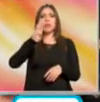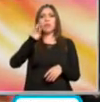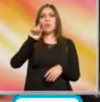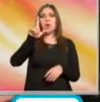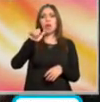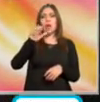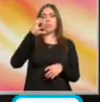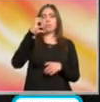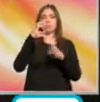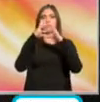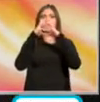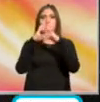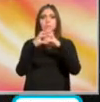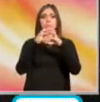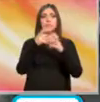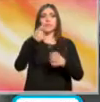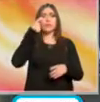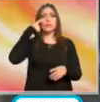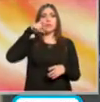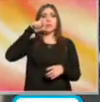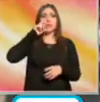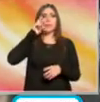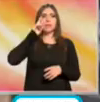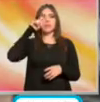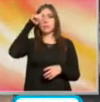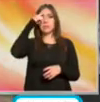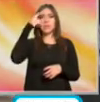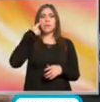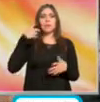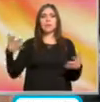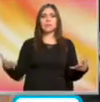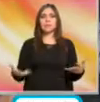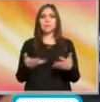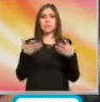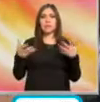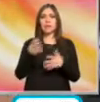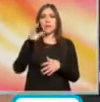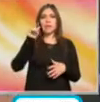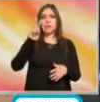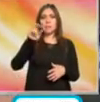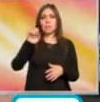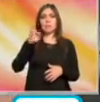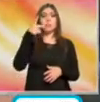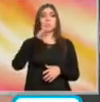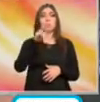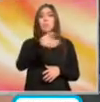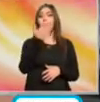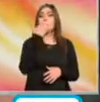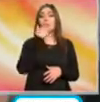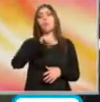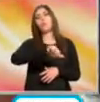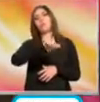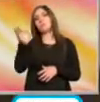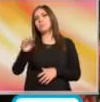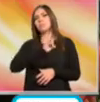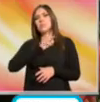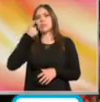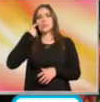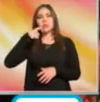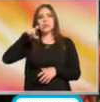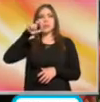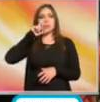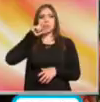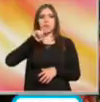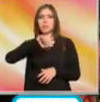Este jitomate es muy vistoso para una ensalada caprese. Pero si no lo tenemos, podemos utilizar perfectamente el